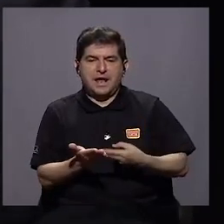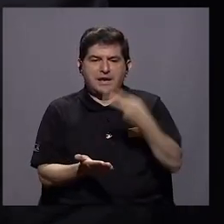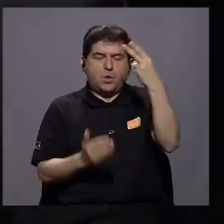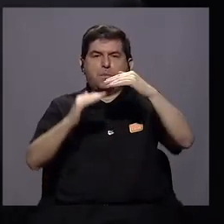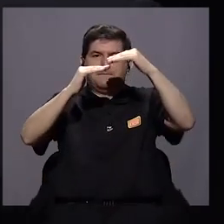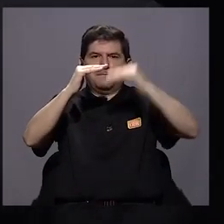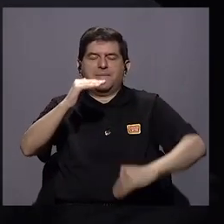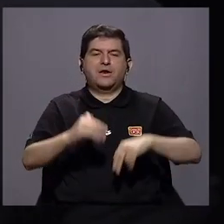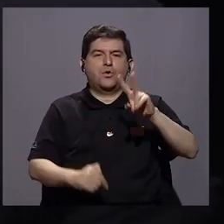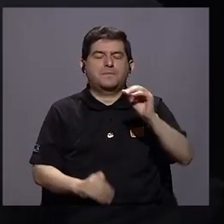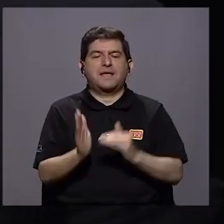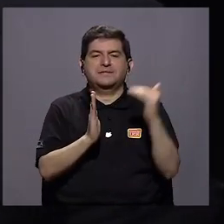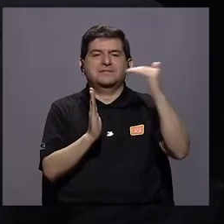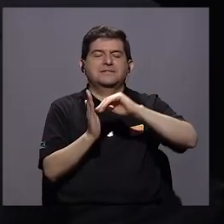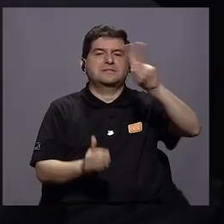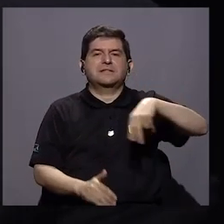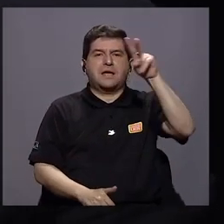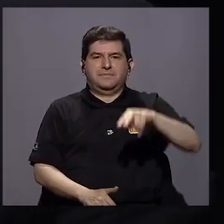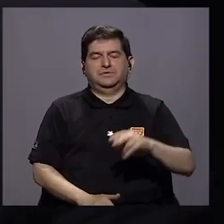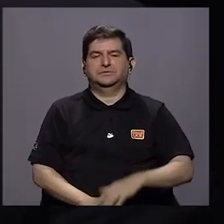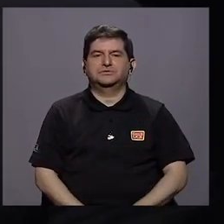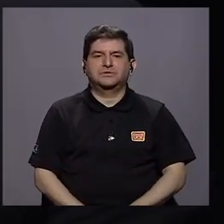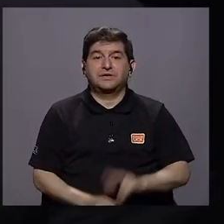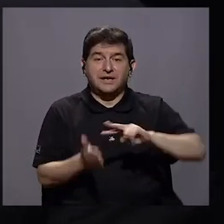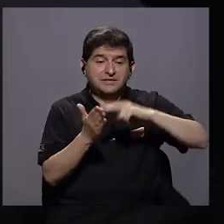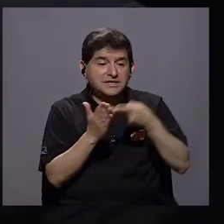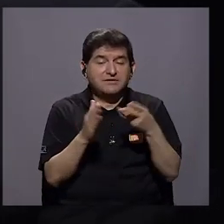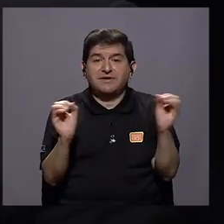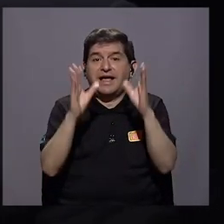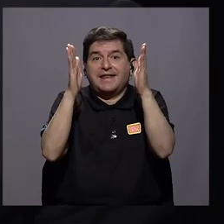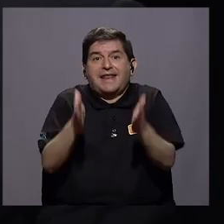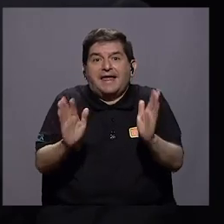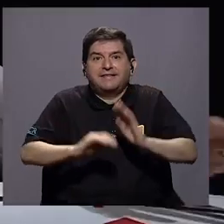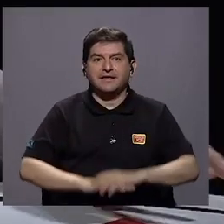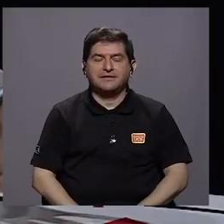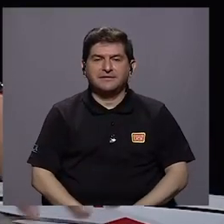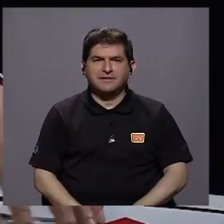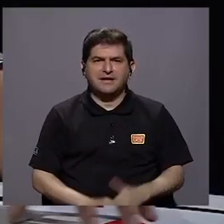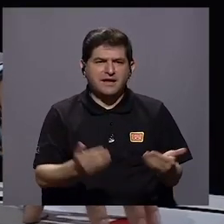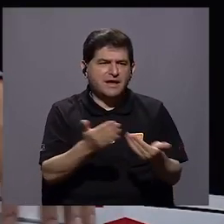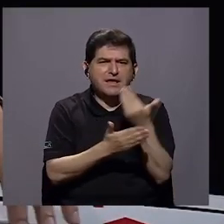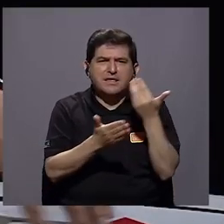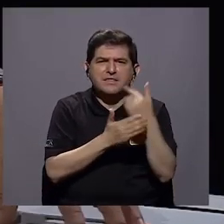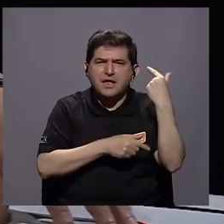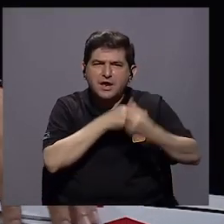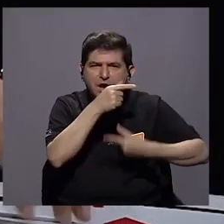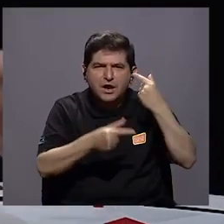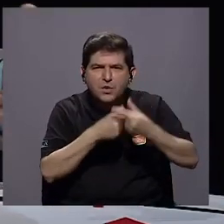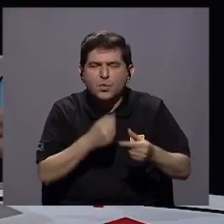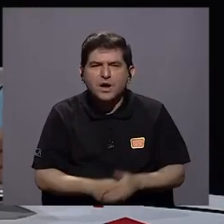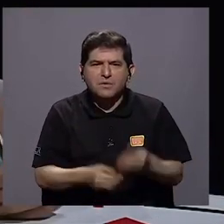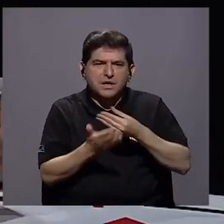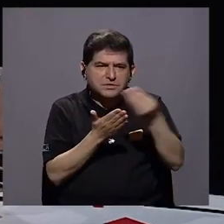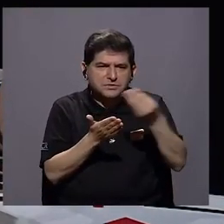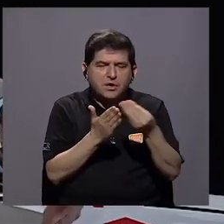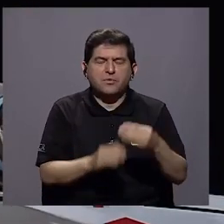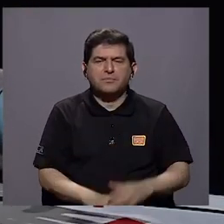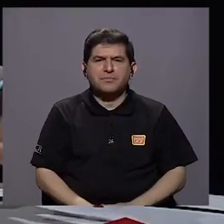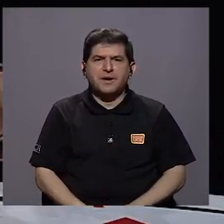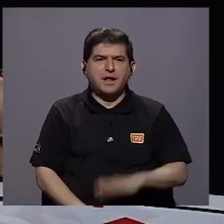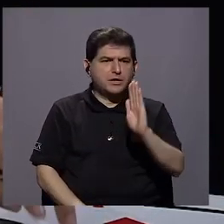valor inferior a 20 millones de colones, o sea, casi ninguna. Y de nuevas generaciones que en algún momento han comprado